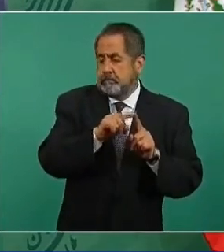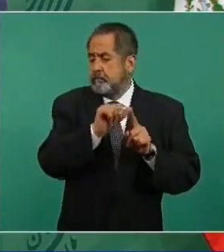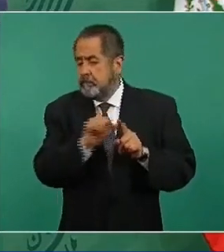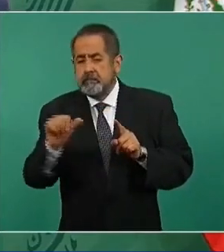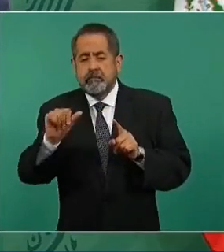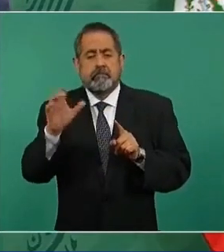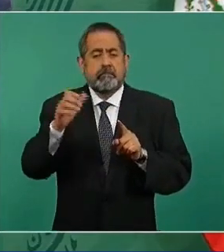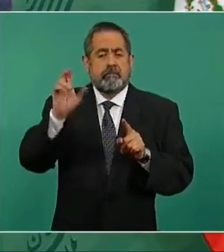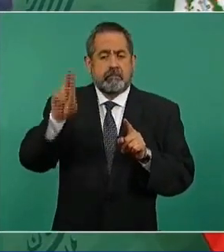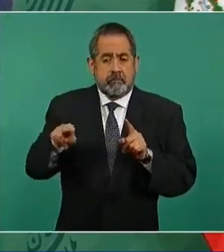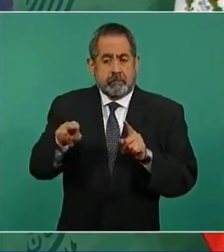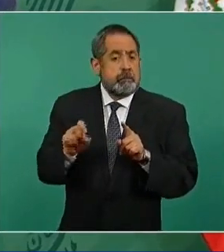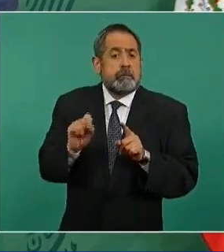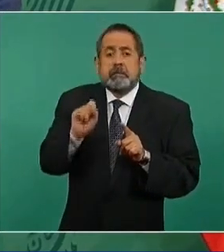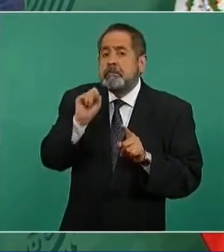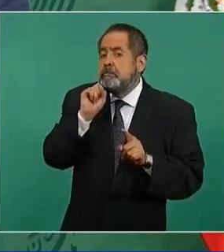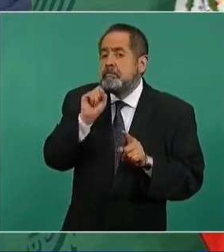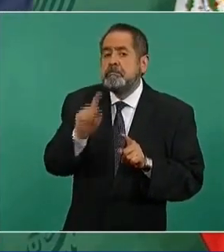El trazo del Tren Maya